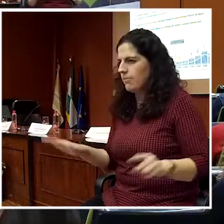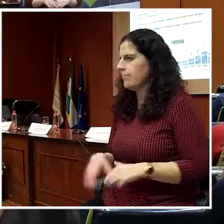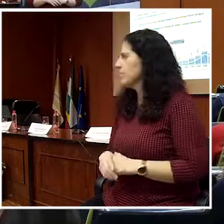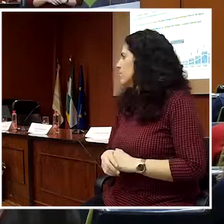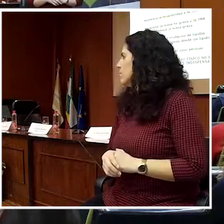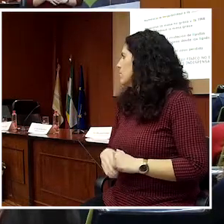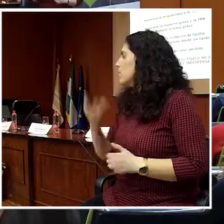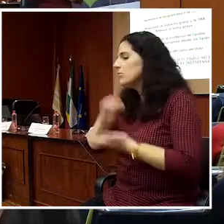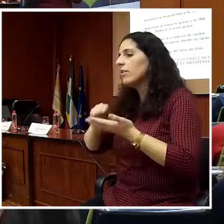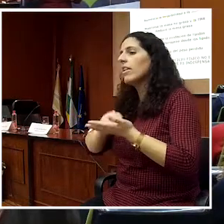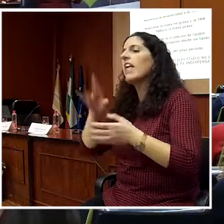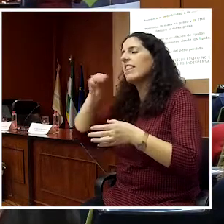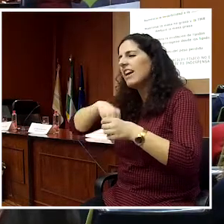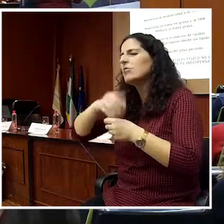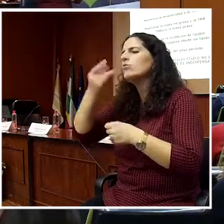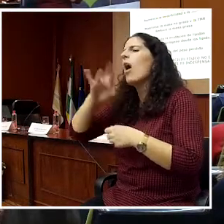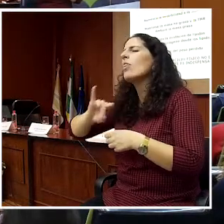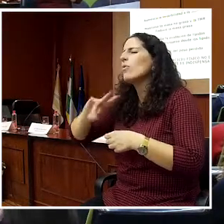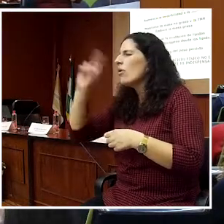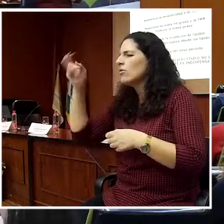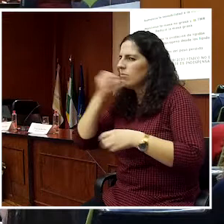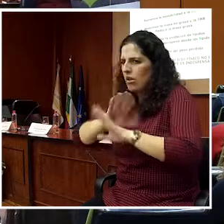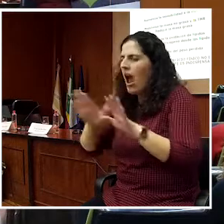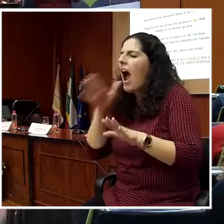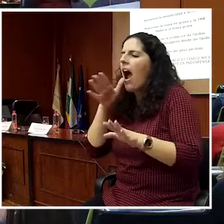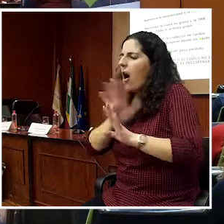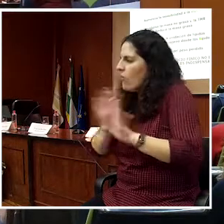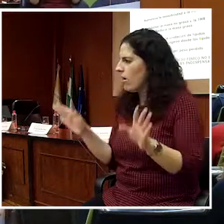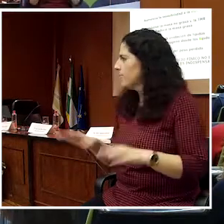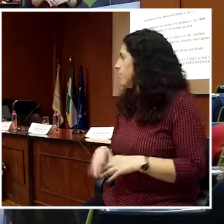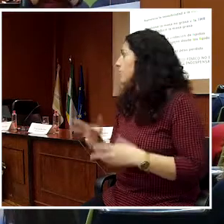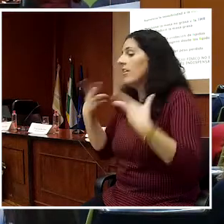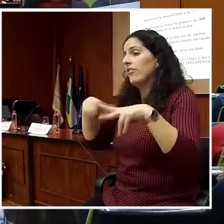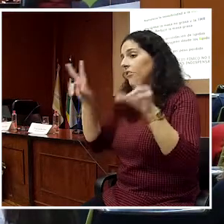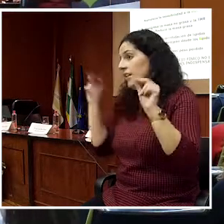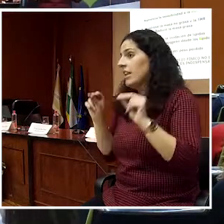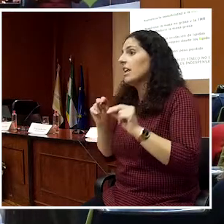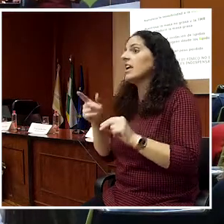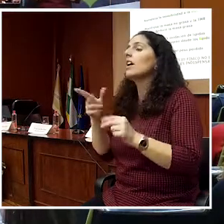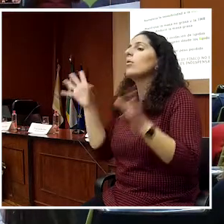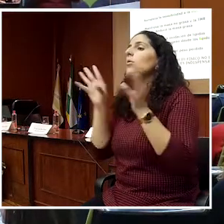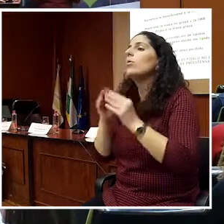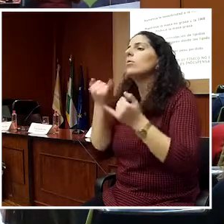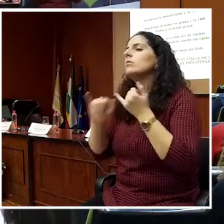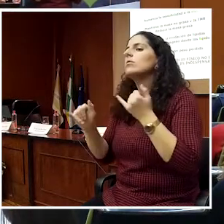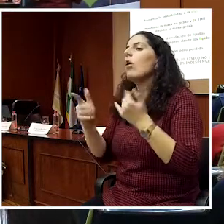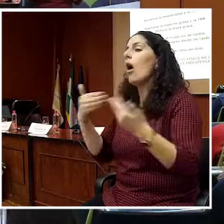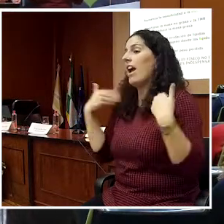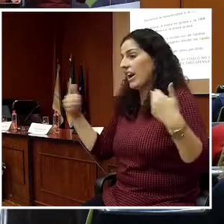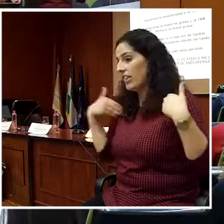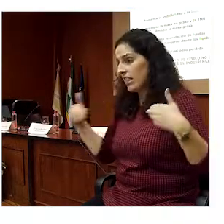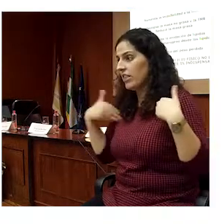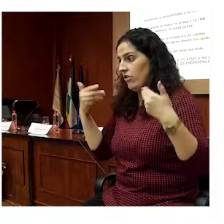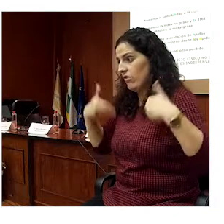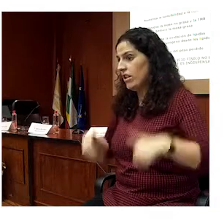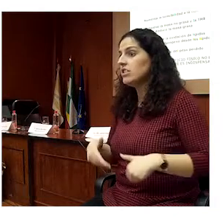conocidos y que tienen generalmente muchos azúcares. Y ya para terminar, solamente comentar que el ejercicio físico